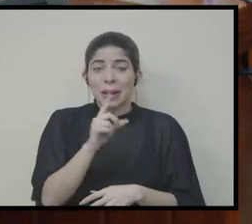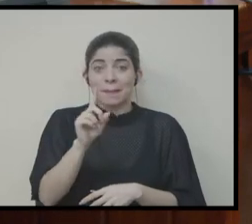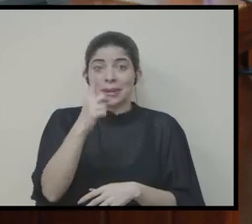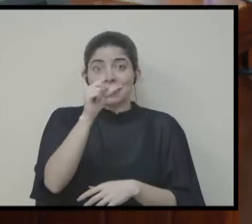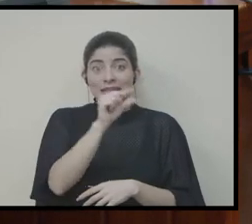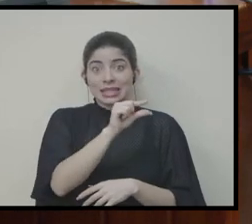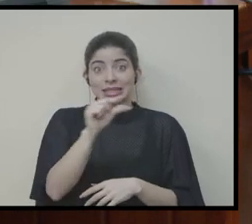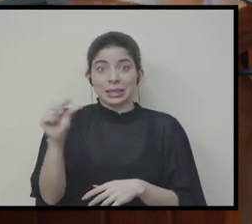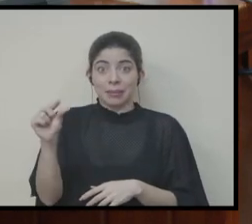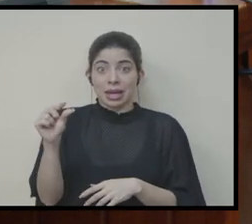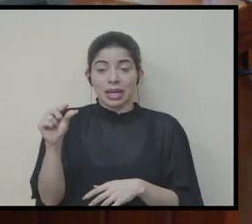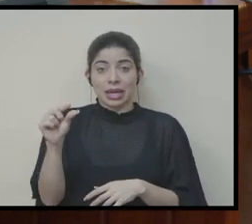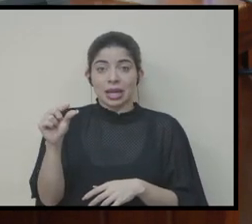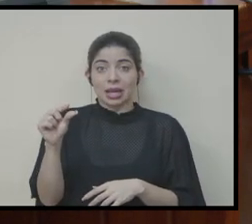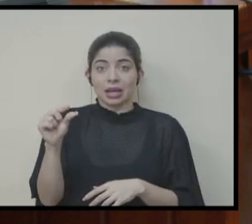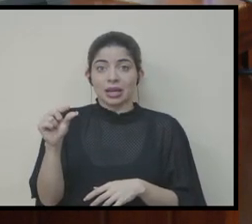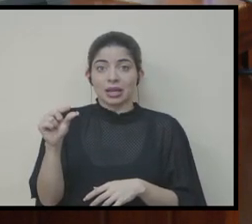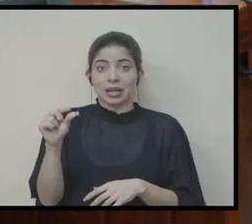primera semana